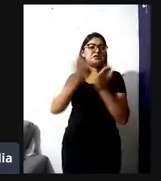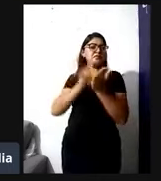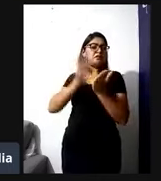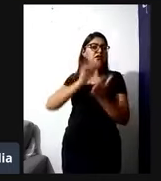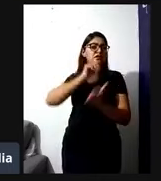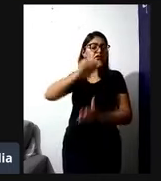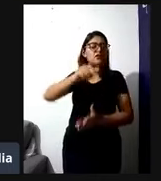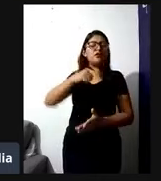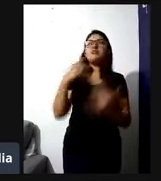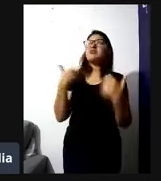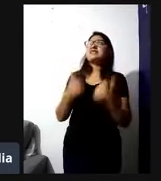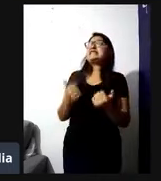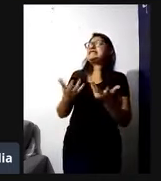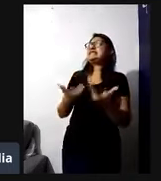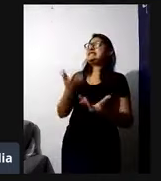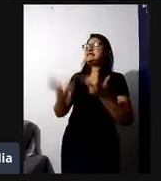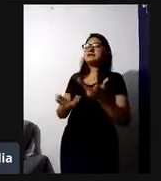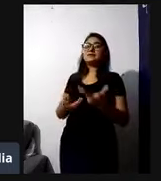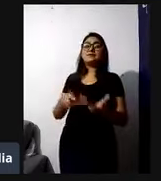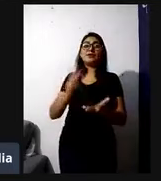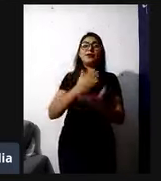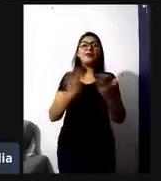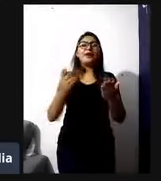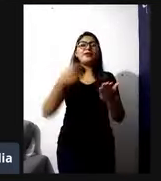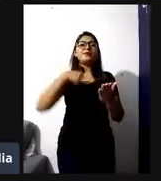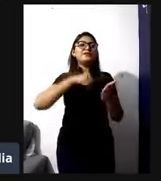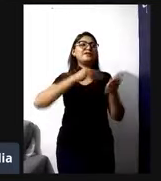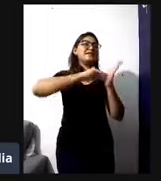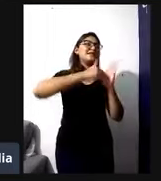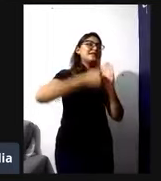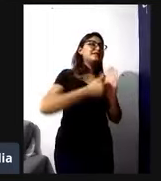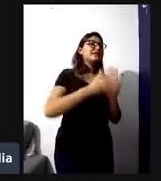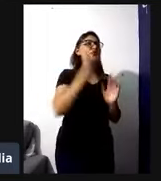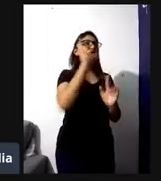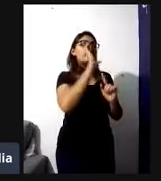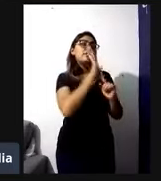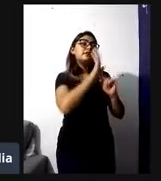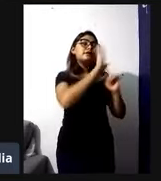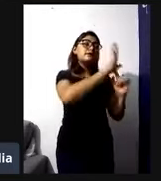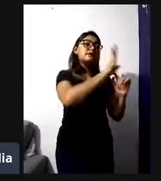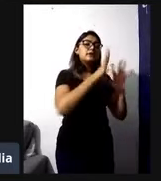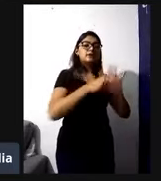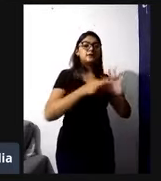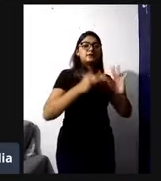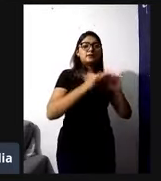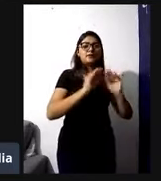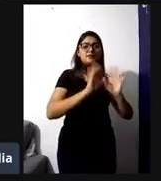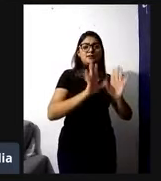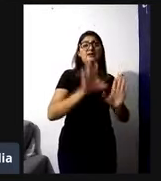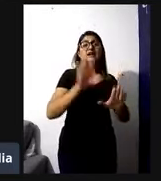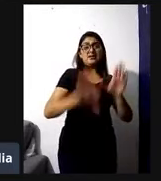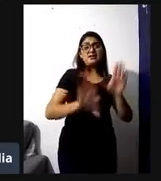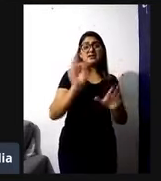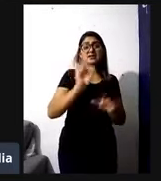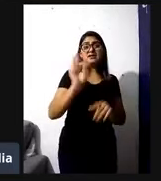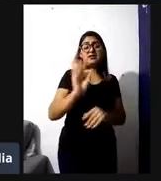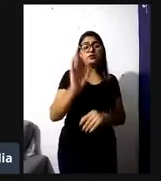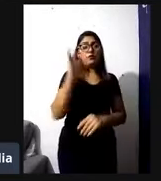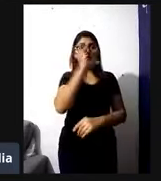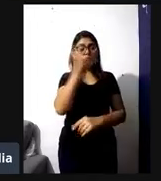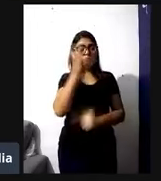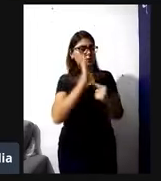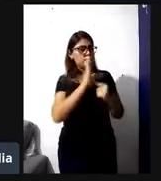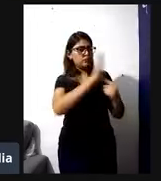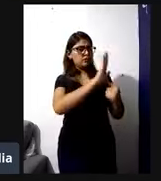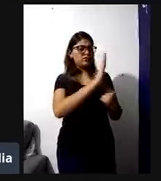ellos, porque además cómo encontrar el lenguaje, las palabras, la imagen, porque aún con los pictogramas puede ser que no lo comprenda, él